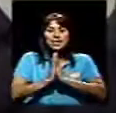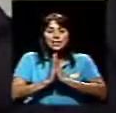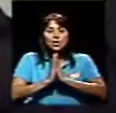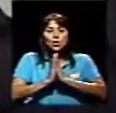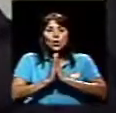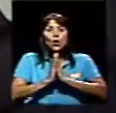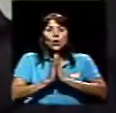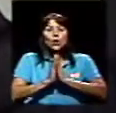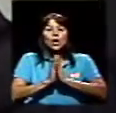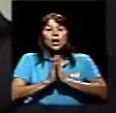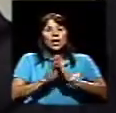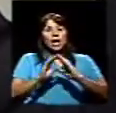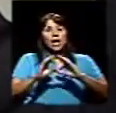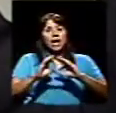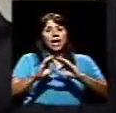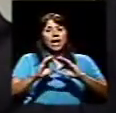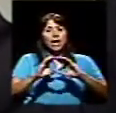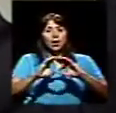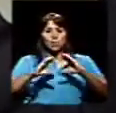para